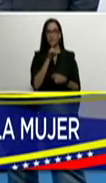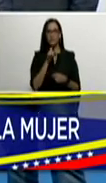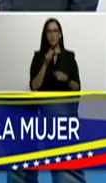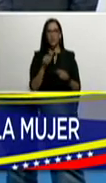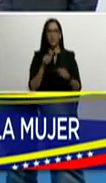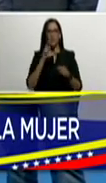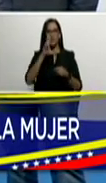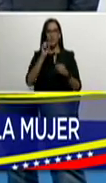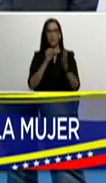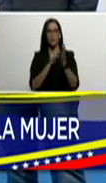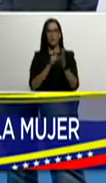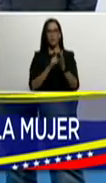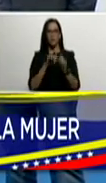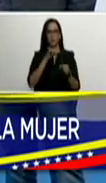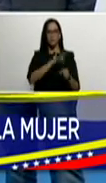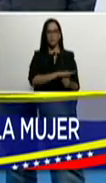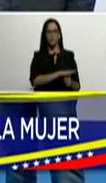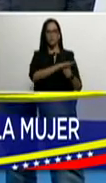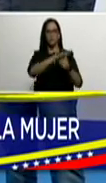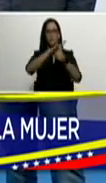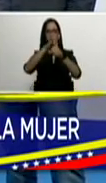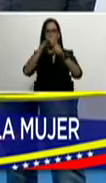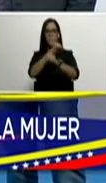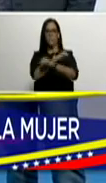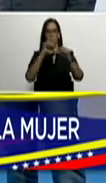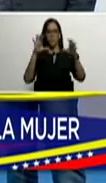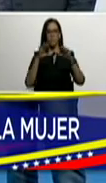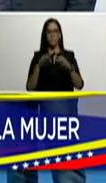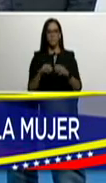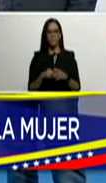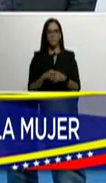a la media hora llegaron los drones con los explosivos.